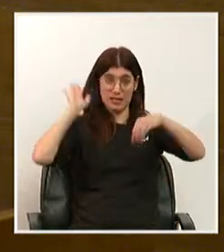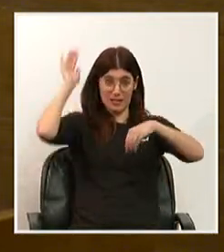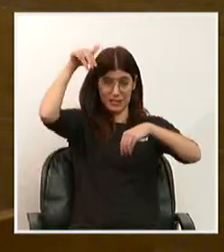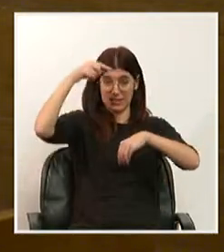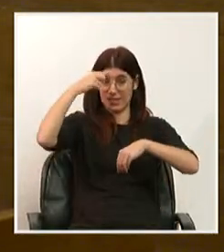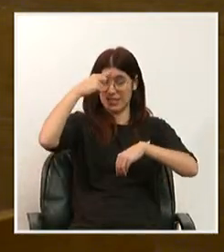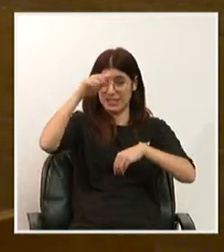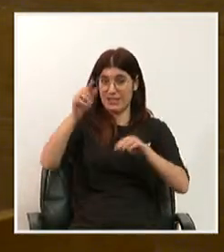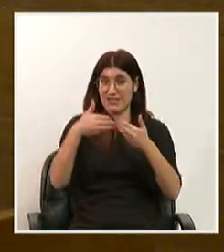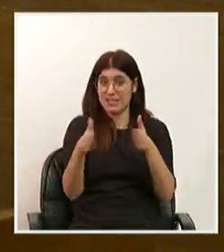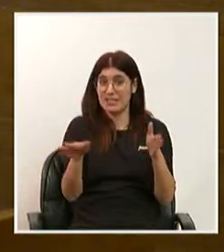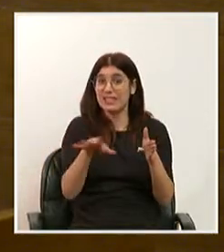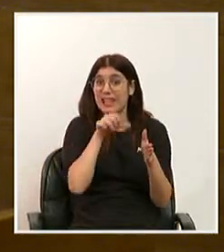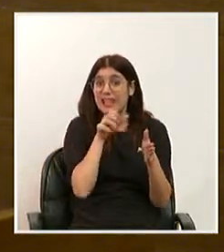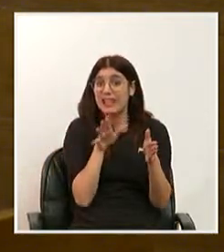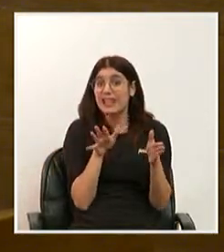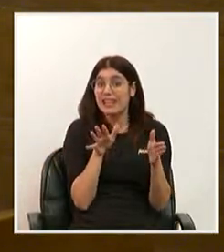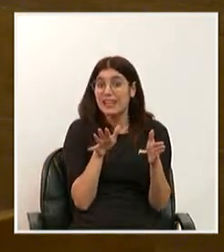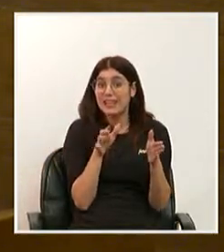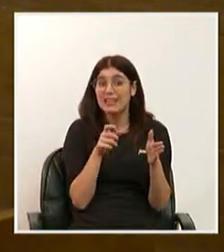qui nos abrió la